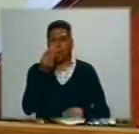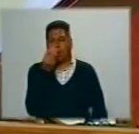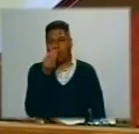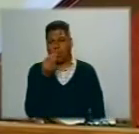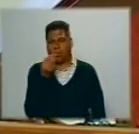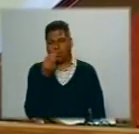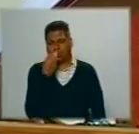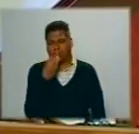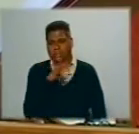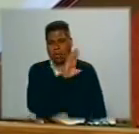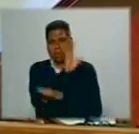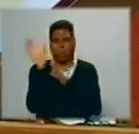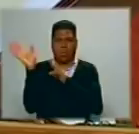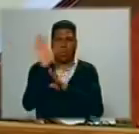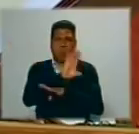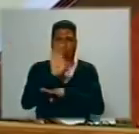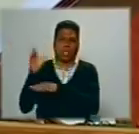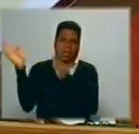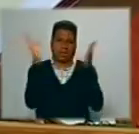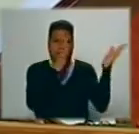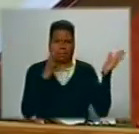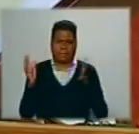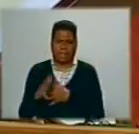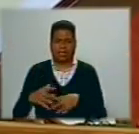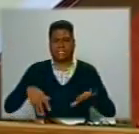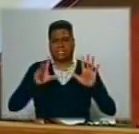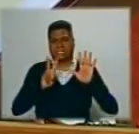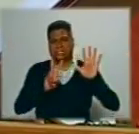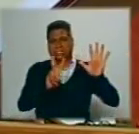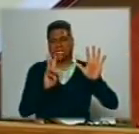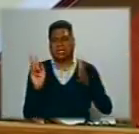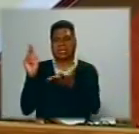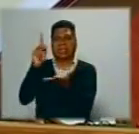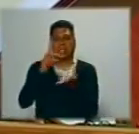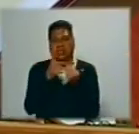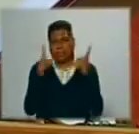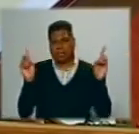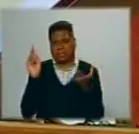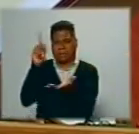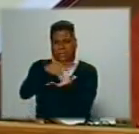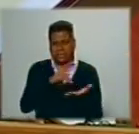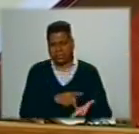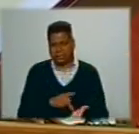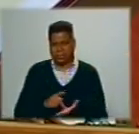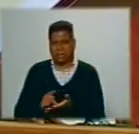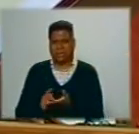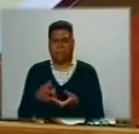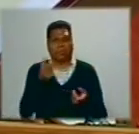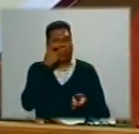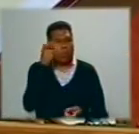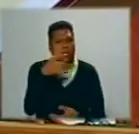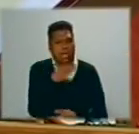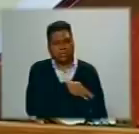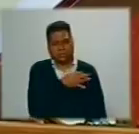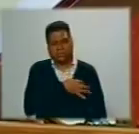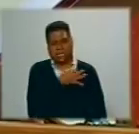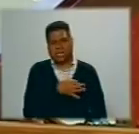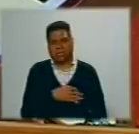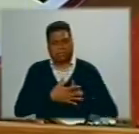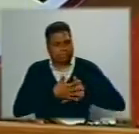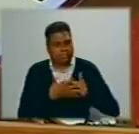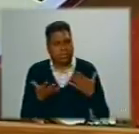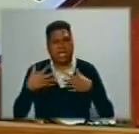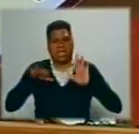Protección del ambiente. 6. Corresponsabilidad. 7. Democracia participativa y protagónica. 8. Contraloría social. 9. Solidaridad.